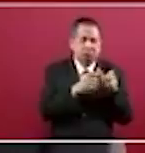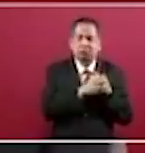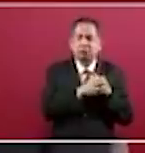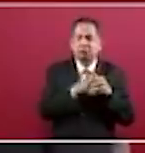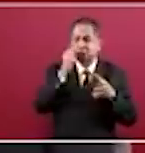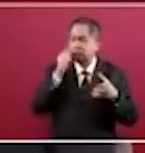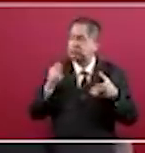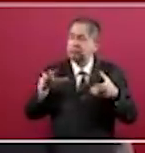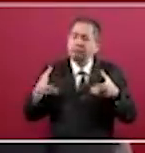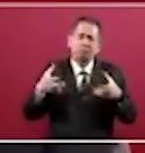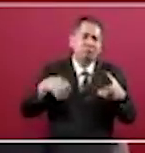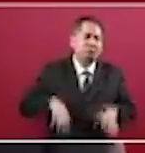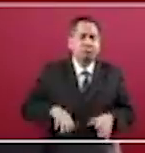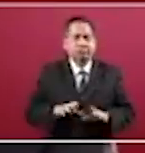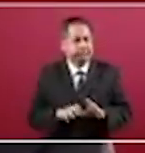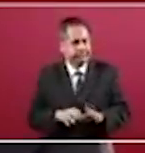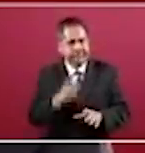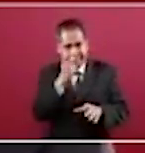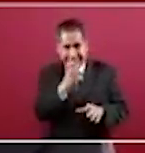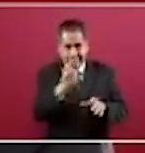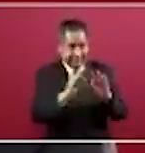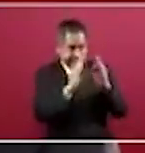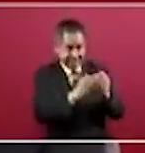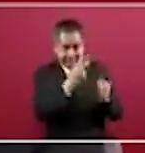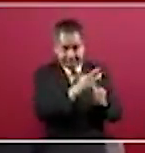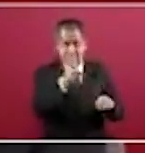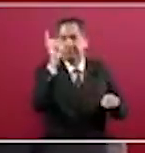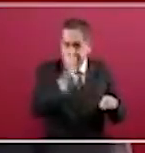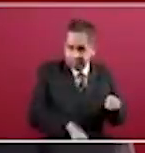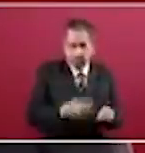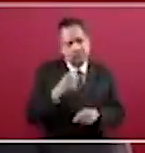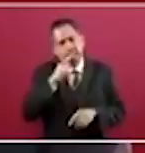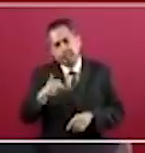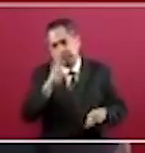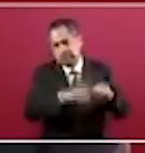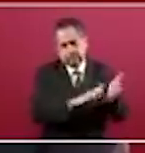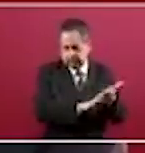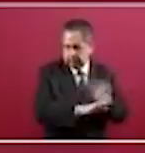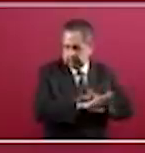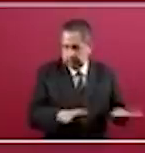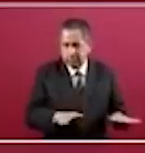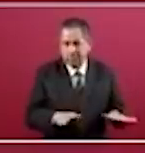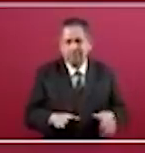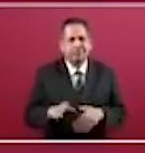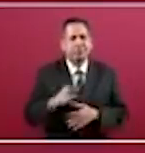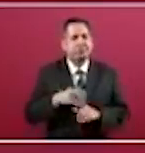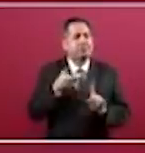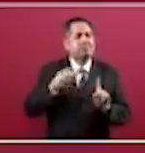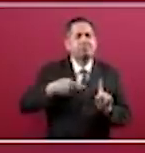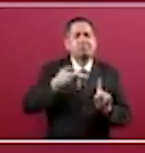rapaz. O sea, esa condena me importa más que otras cosas, porque no